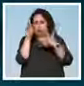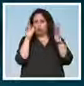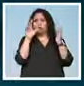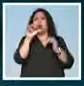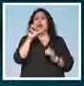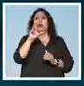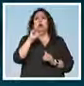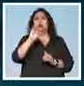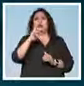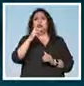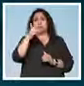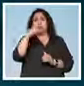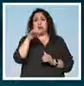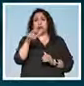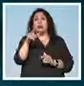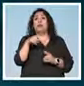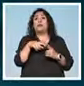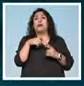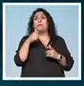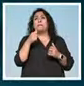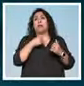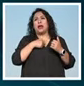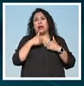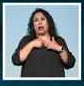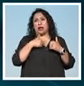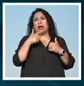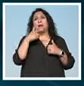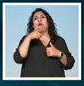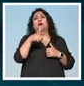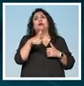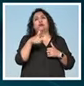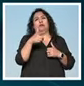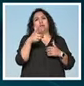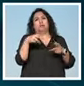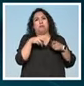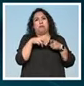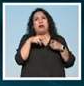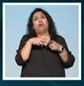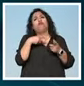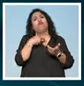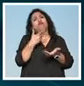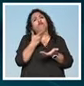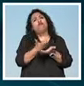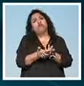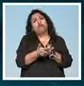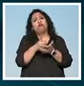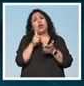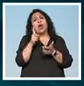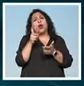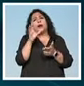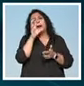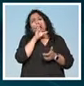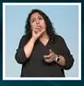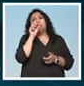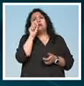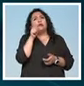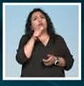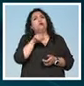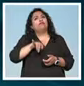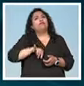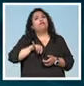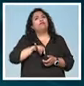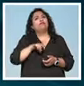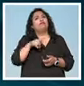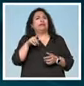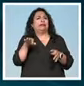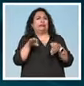Arashiyama. Macacos japoneses en el Parque de Monos de Arashiyama, descansando en las aguas termales, también son una atracción famosa